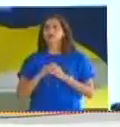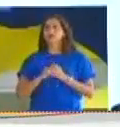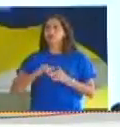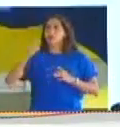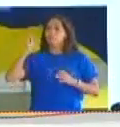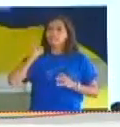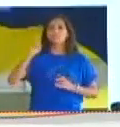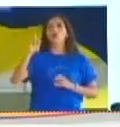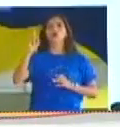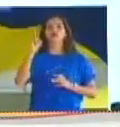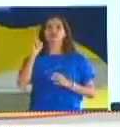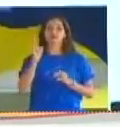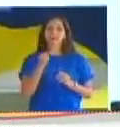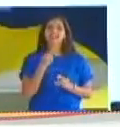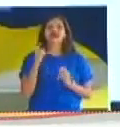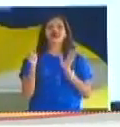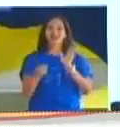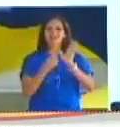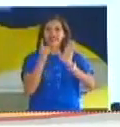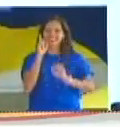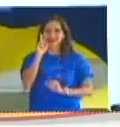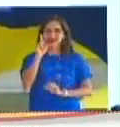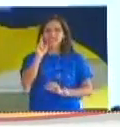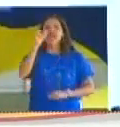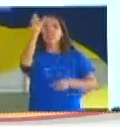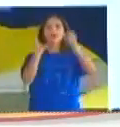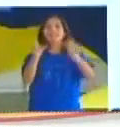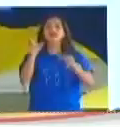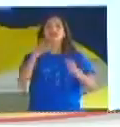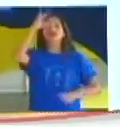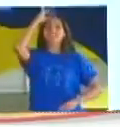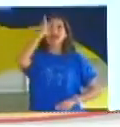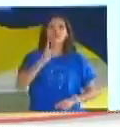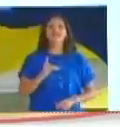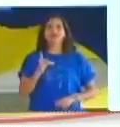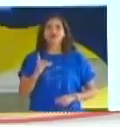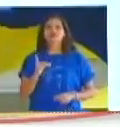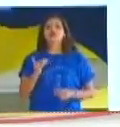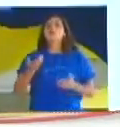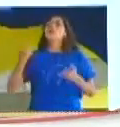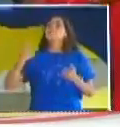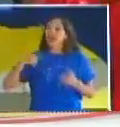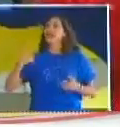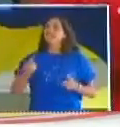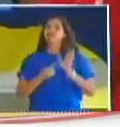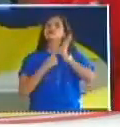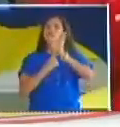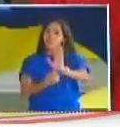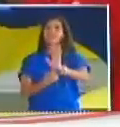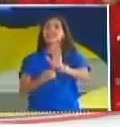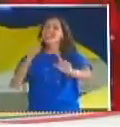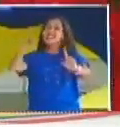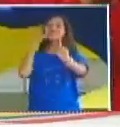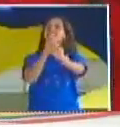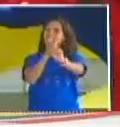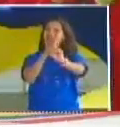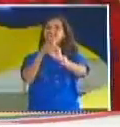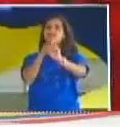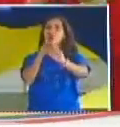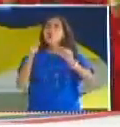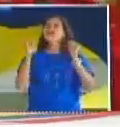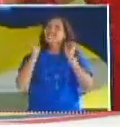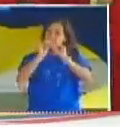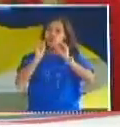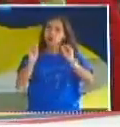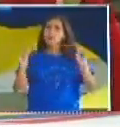Por primera vez, las personas con alguna discapacidad van a tener sus representantes directos, electos con